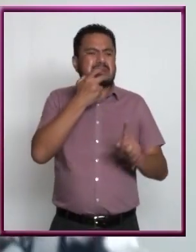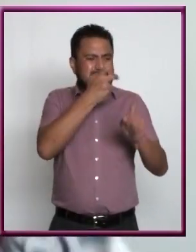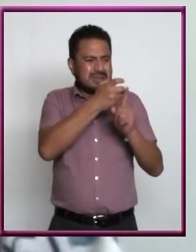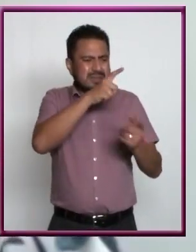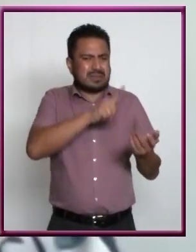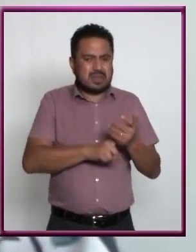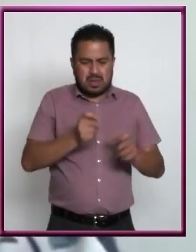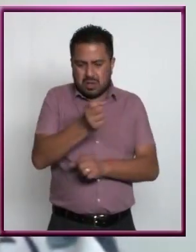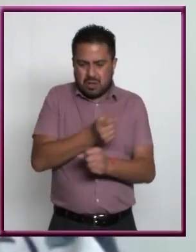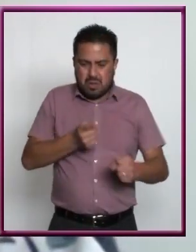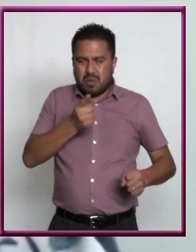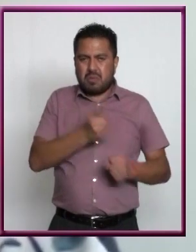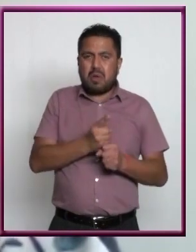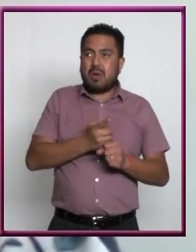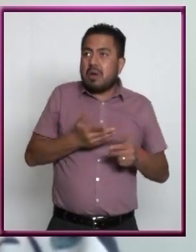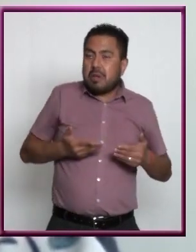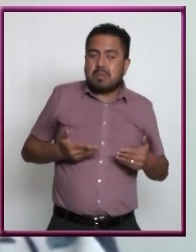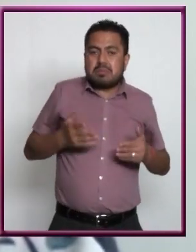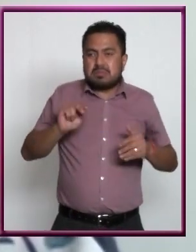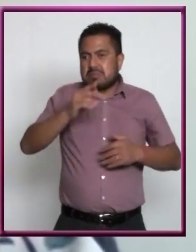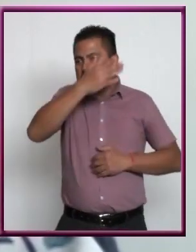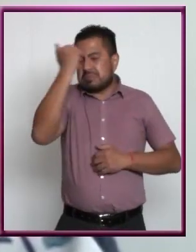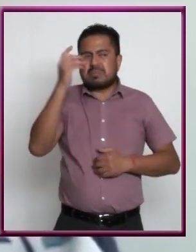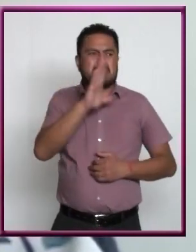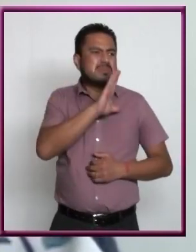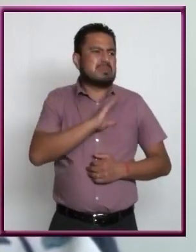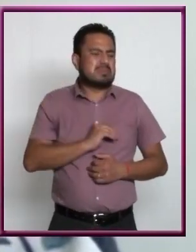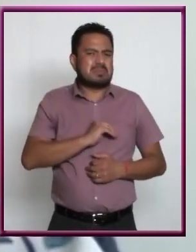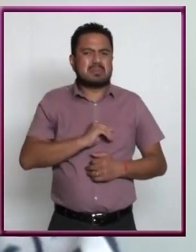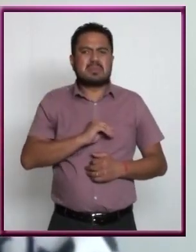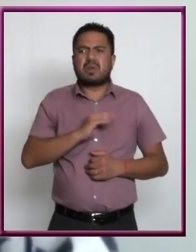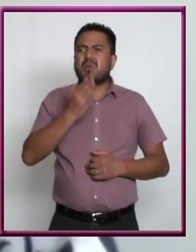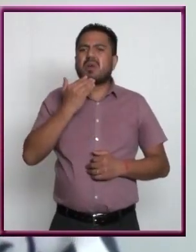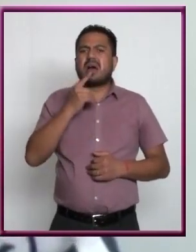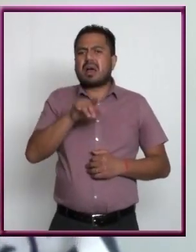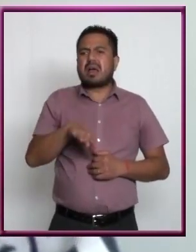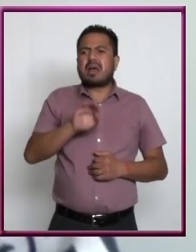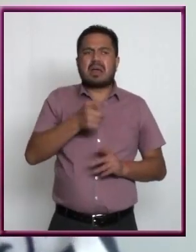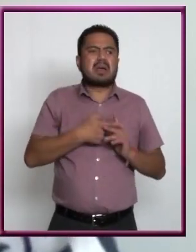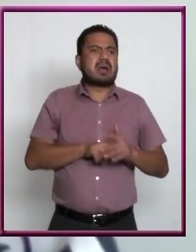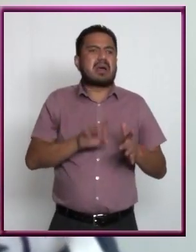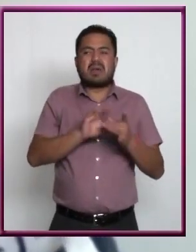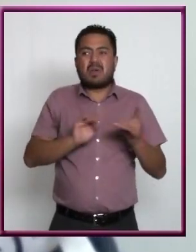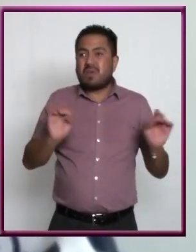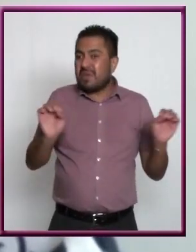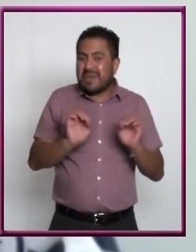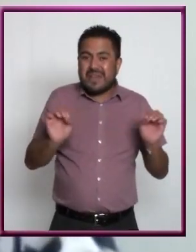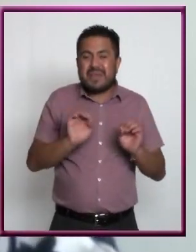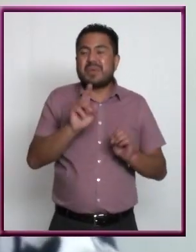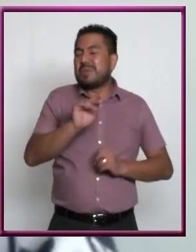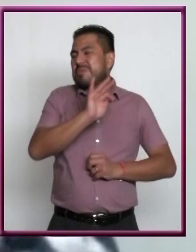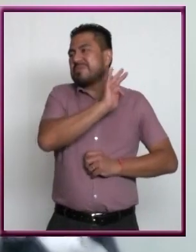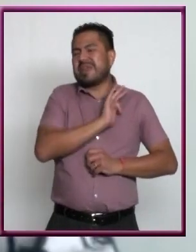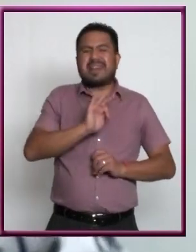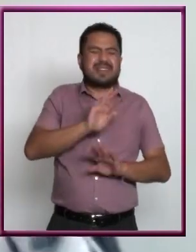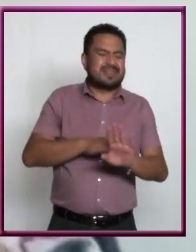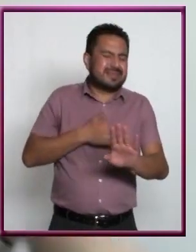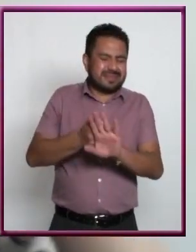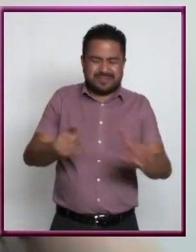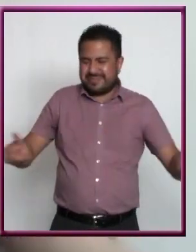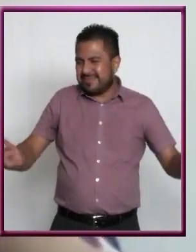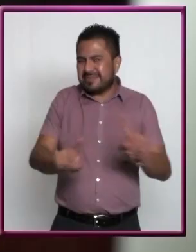esa oportunidad. Entonces no hay que desanimarse si no lo hice al principio ya no puedo, al